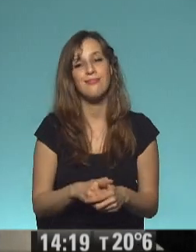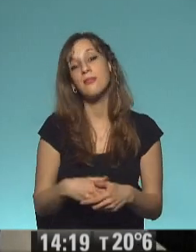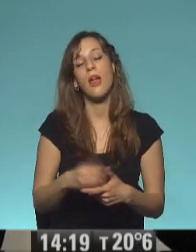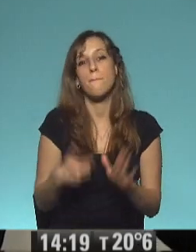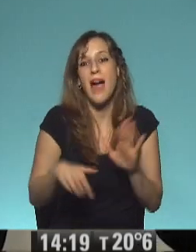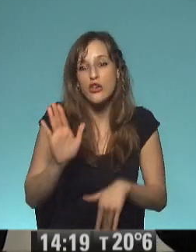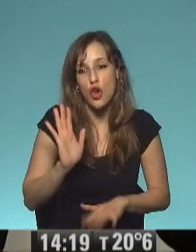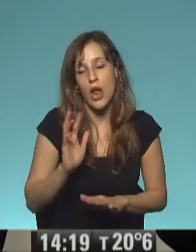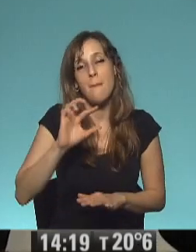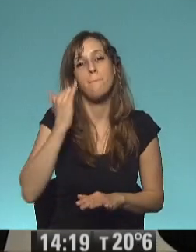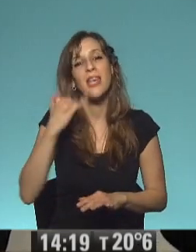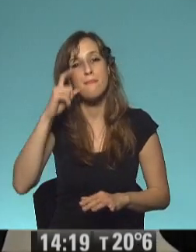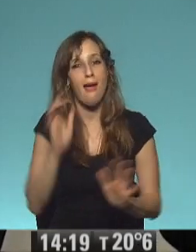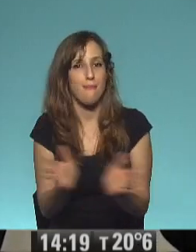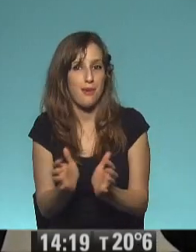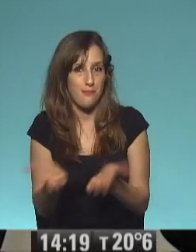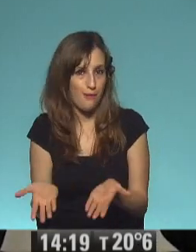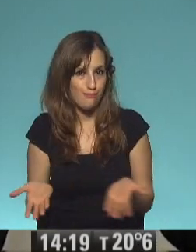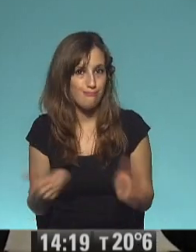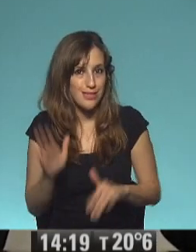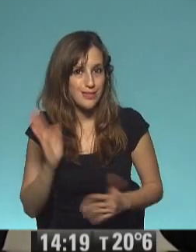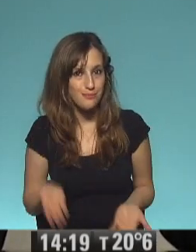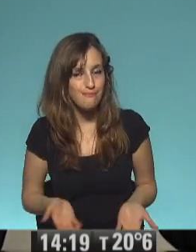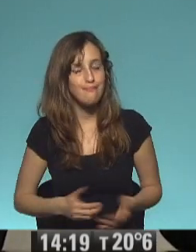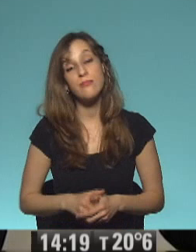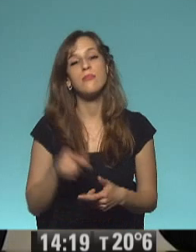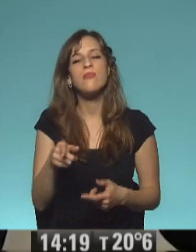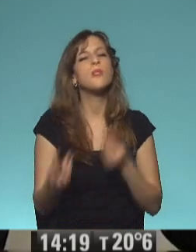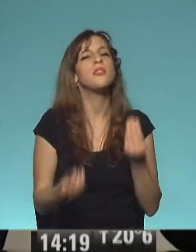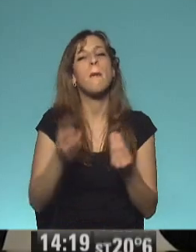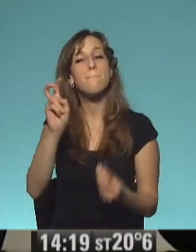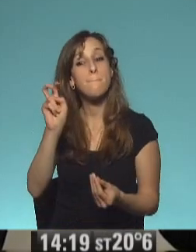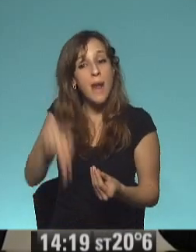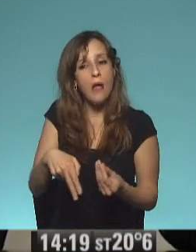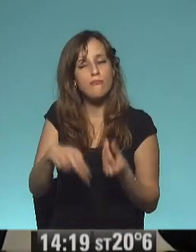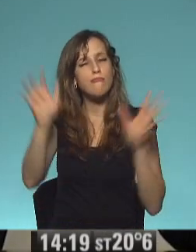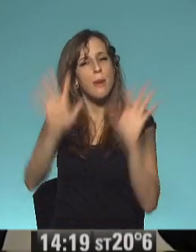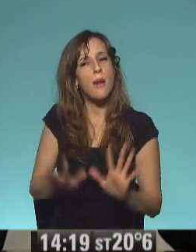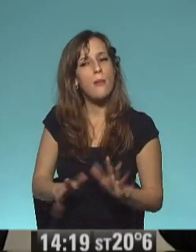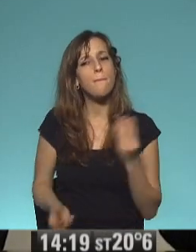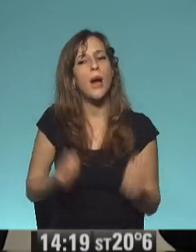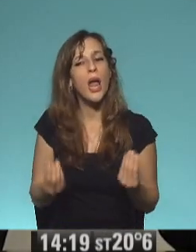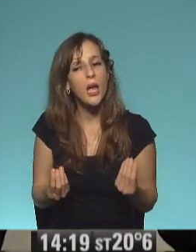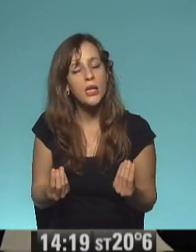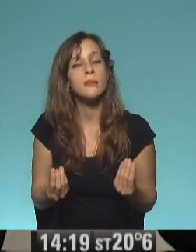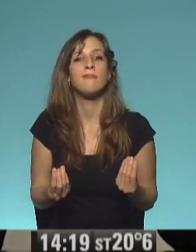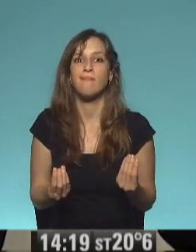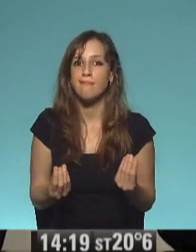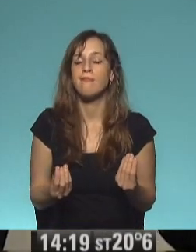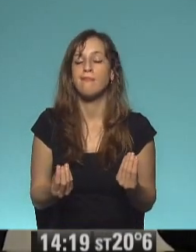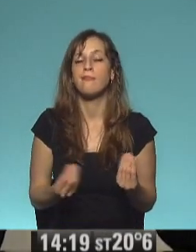mayoría fueron pymes. ¿Y eso para qué lo hicimos? Lo hicimos para que a la hora de